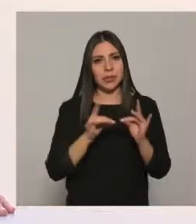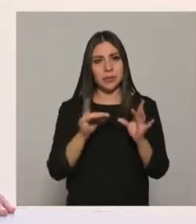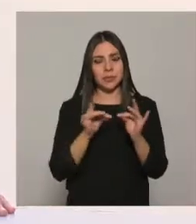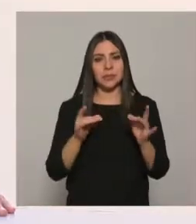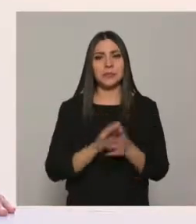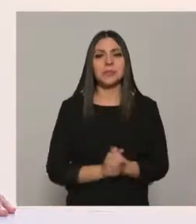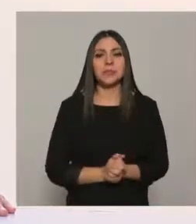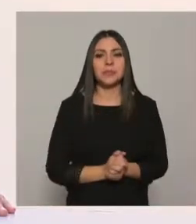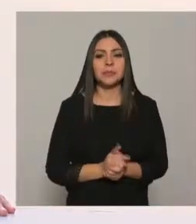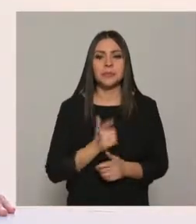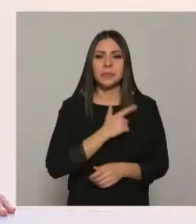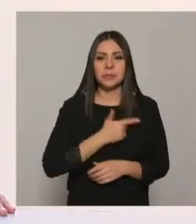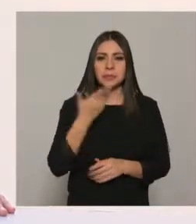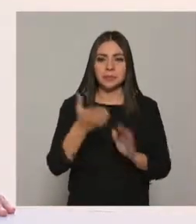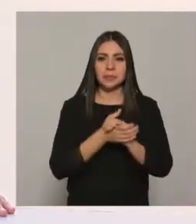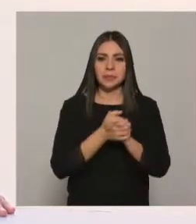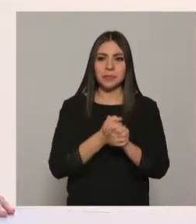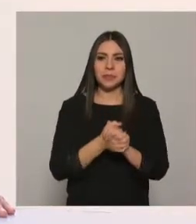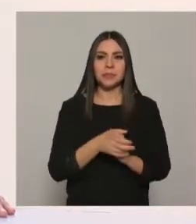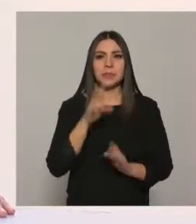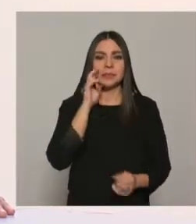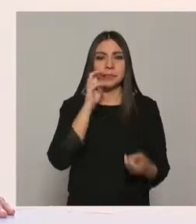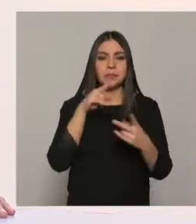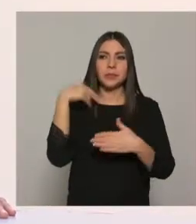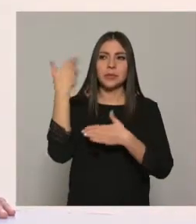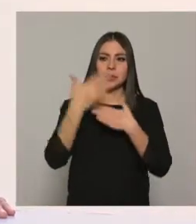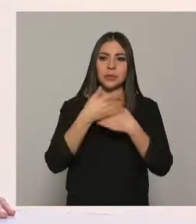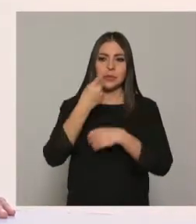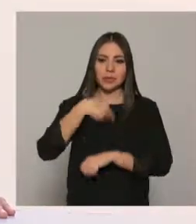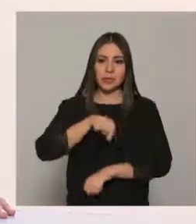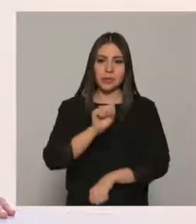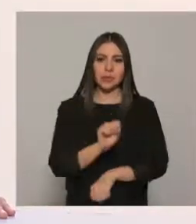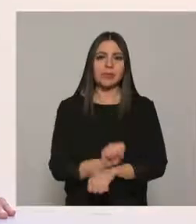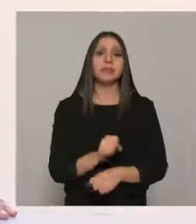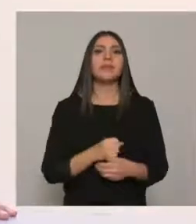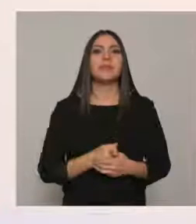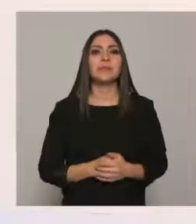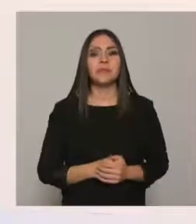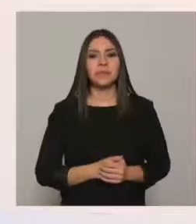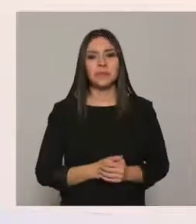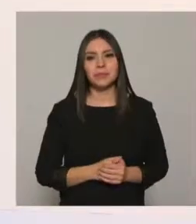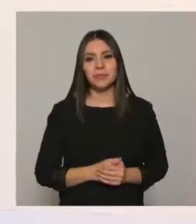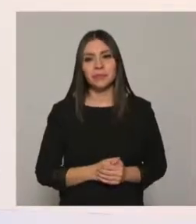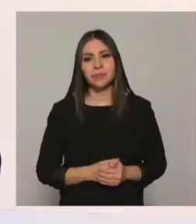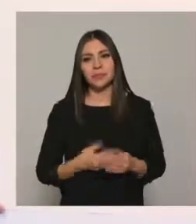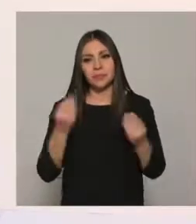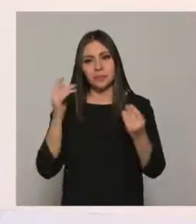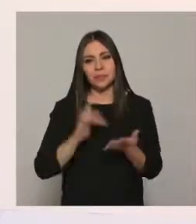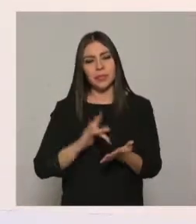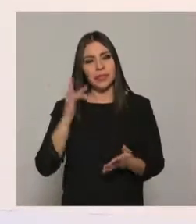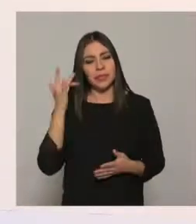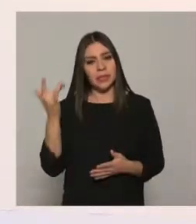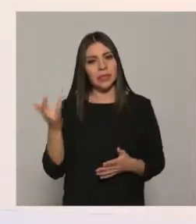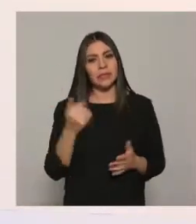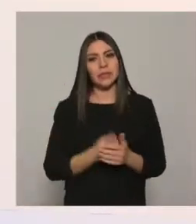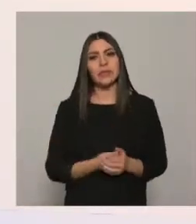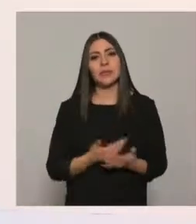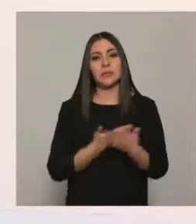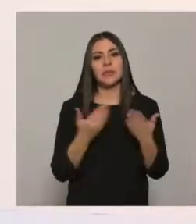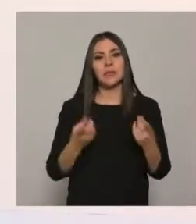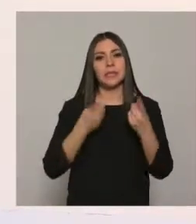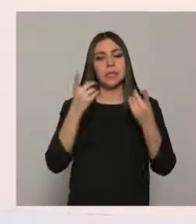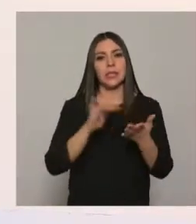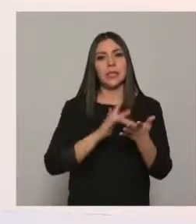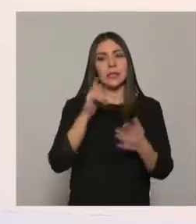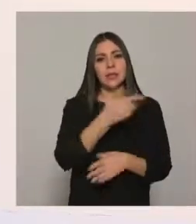sí, con el gusto de saludarte. Hasta luego. Nos vemos en 8 días, ¿cierto? Cierto. Bueno, pues muchísimas gracias, Alberto. No queda más que agradecerle